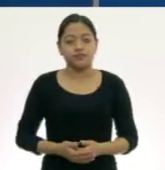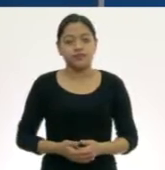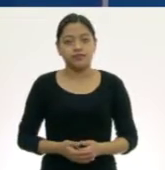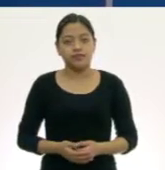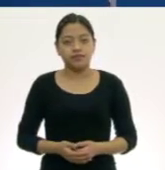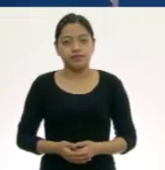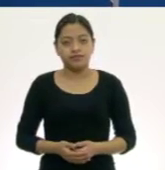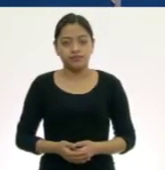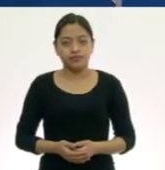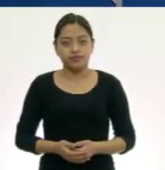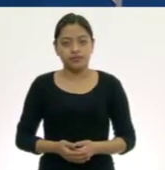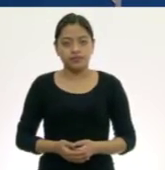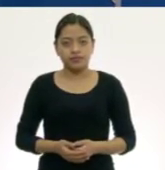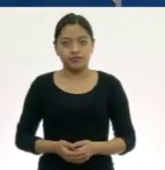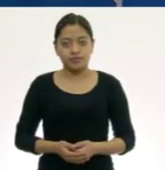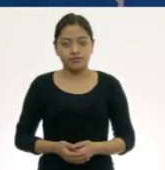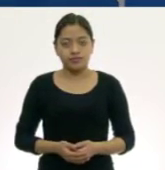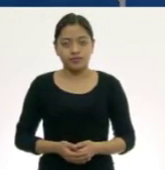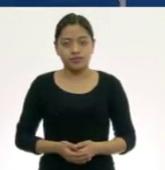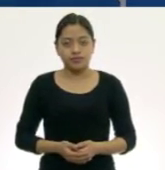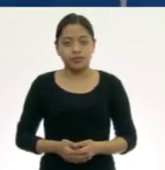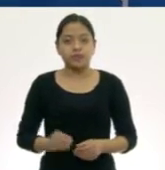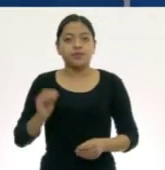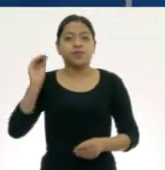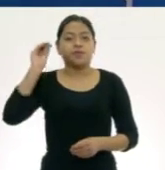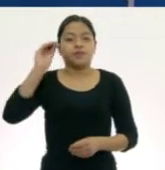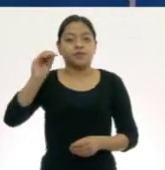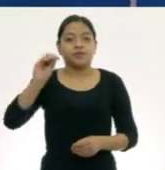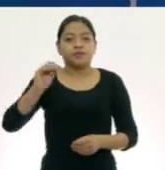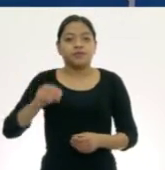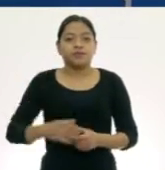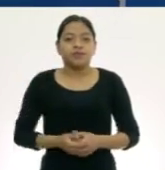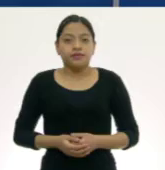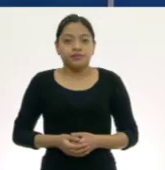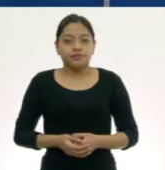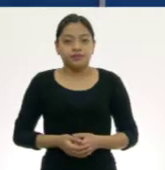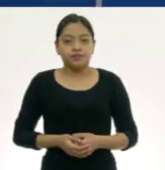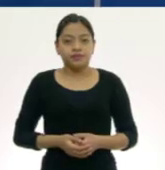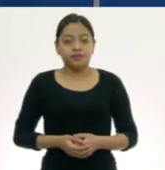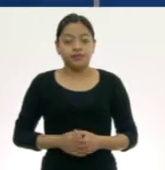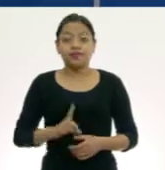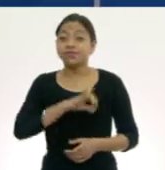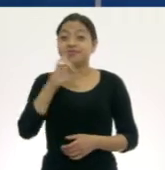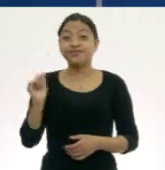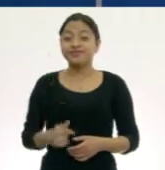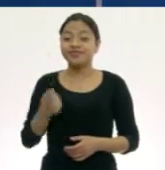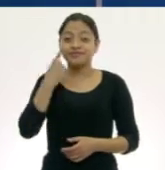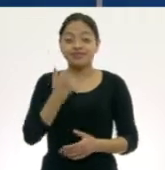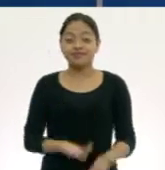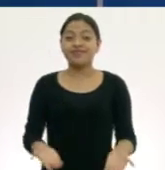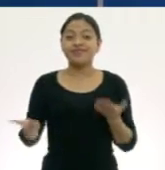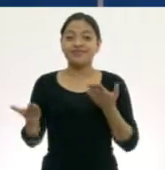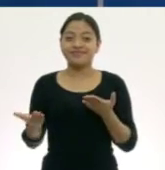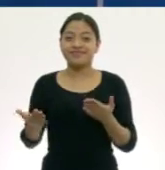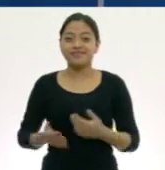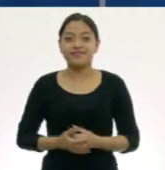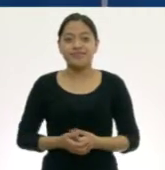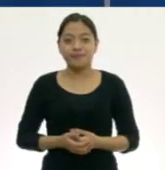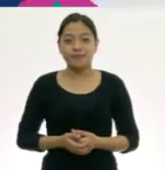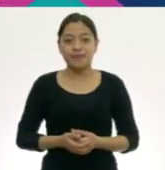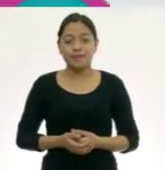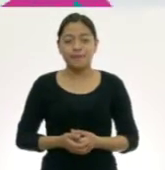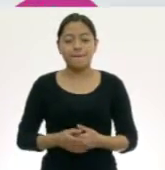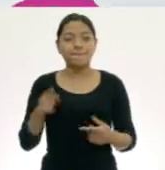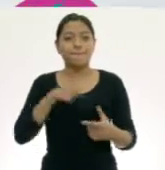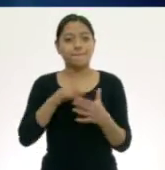bien. Ahí la vamos a colocar. Luego tenemos esta. Por favor.